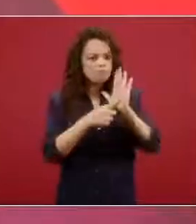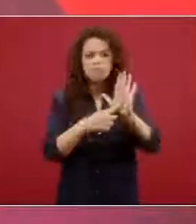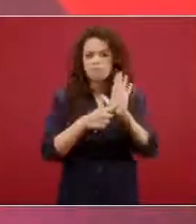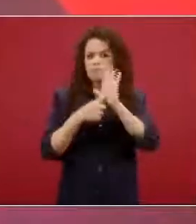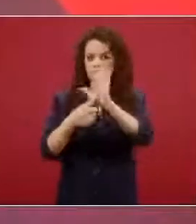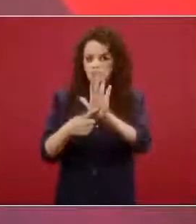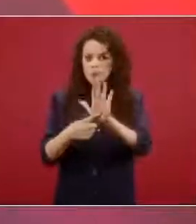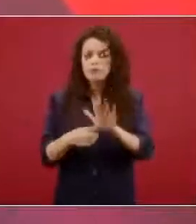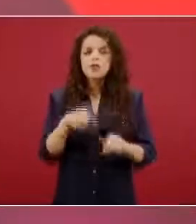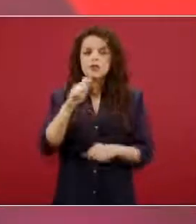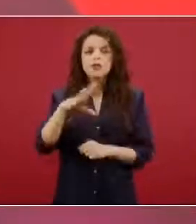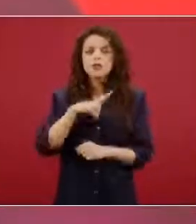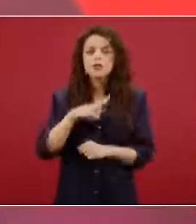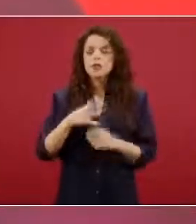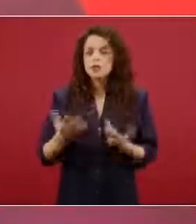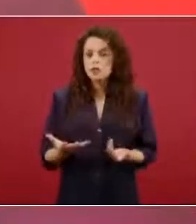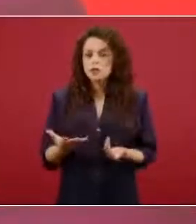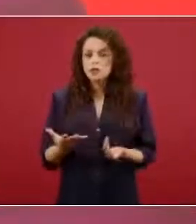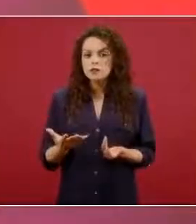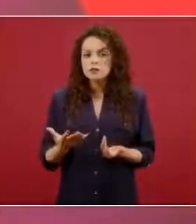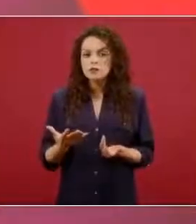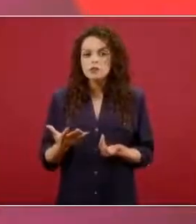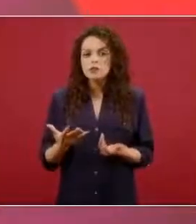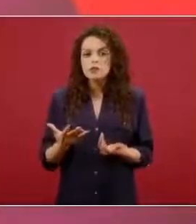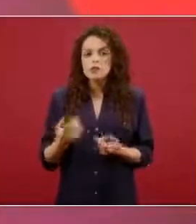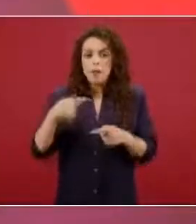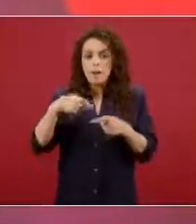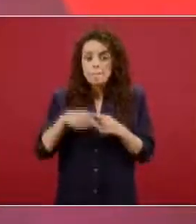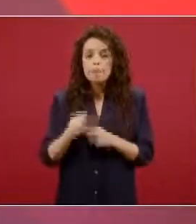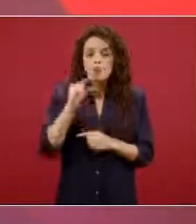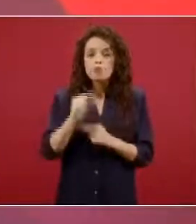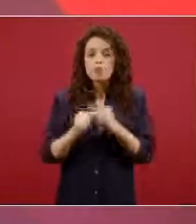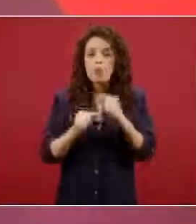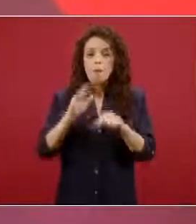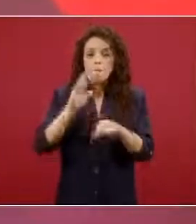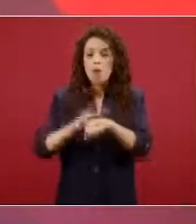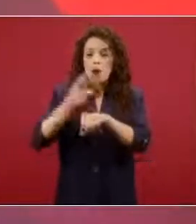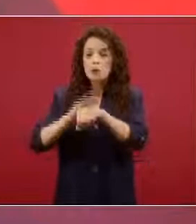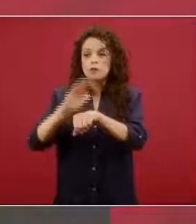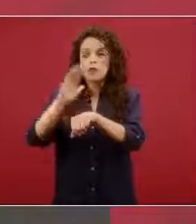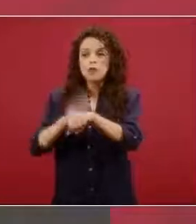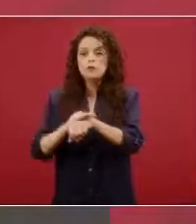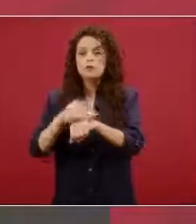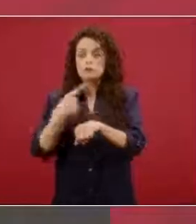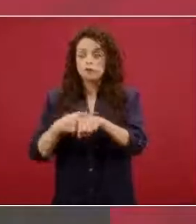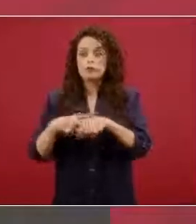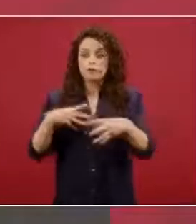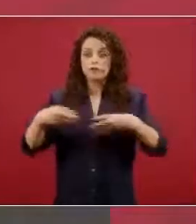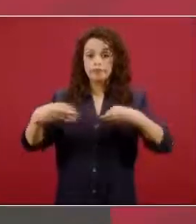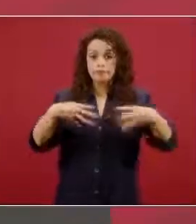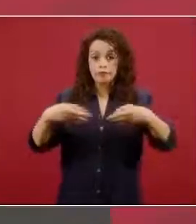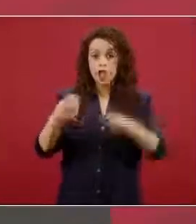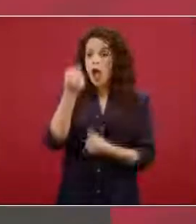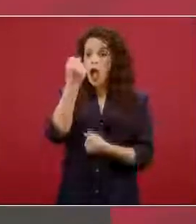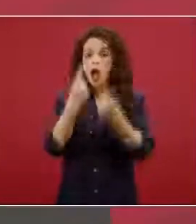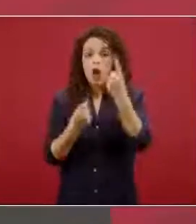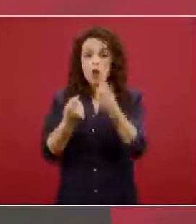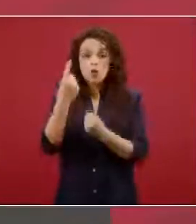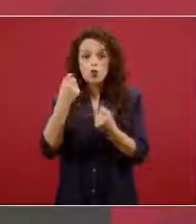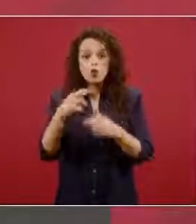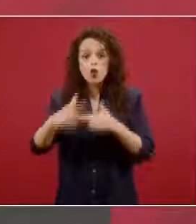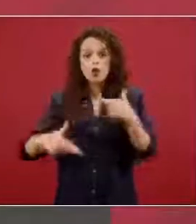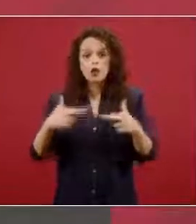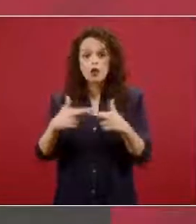están teniendo fenómenos de incremento nuevamente en el número de casos. Algunas de ellas en regiones